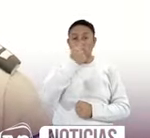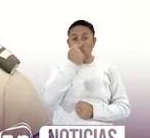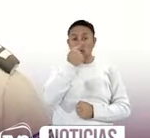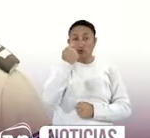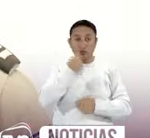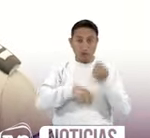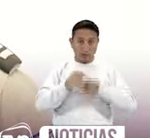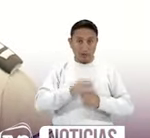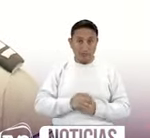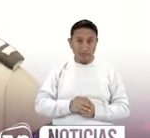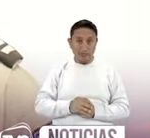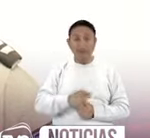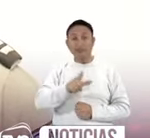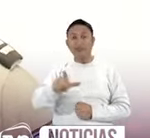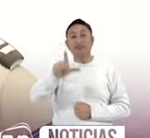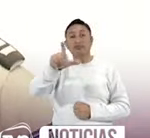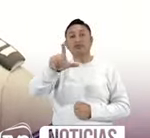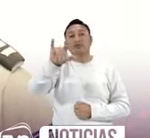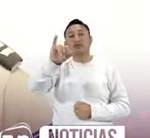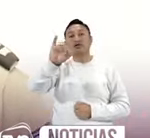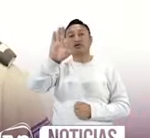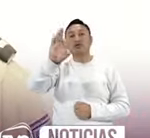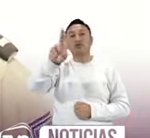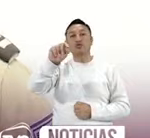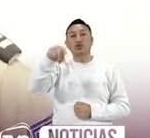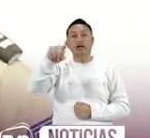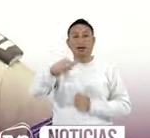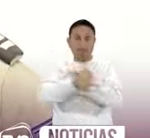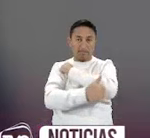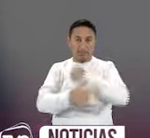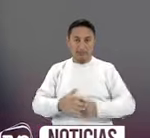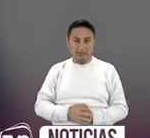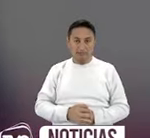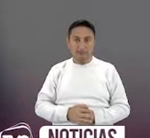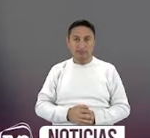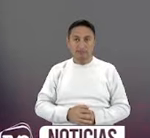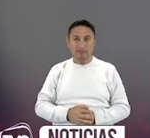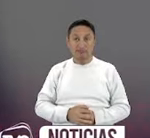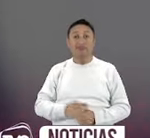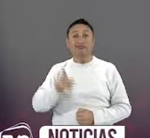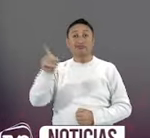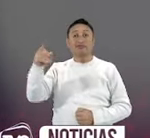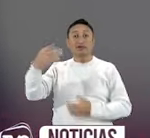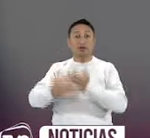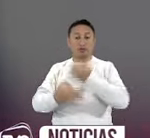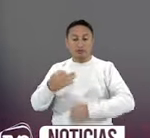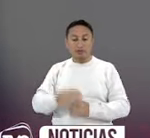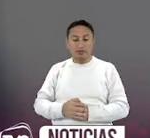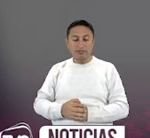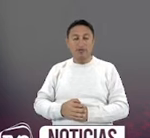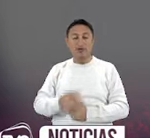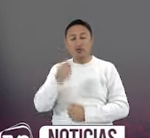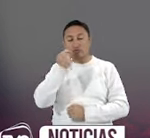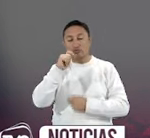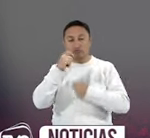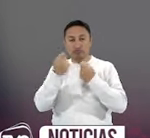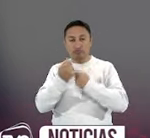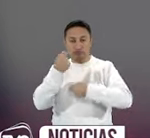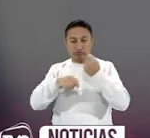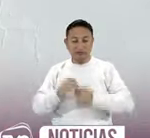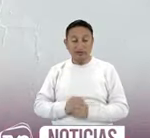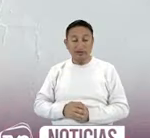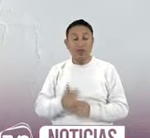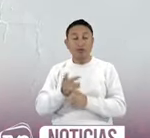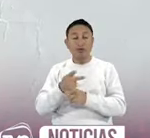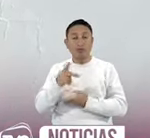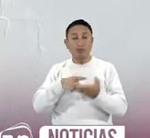fiscalización a través de trasiego de droga. En Lituania está sentenciado por los delitos de narcotráfico y contrabando. A Ecuador